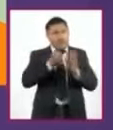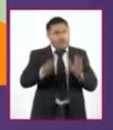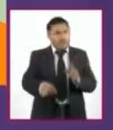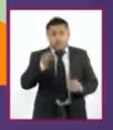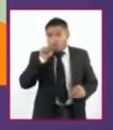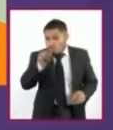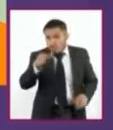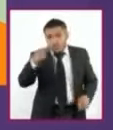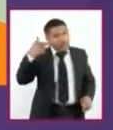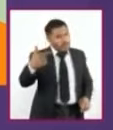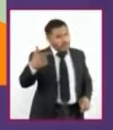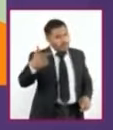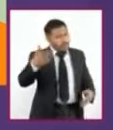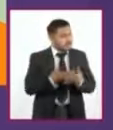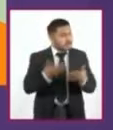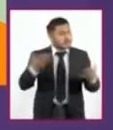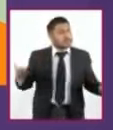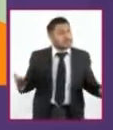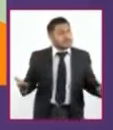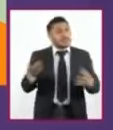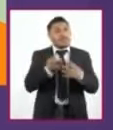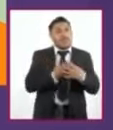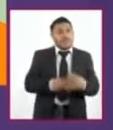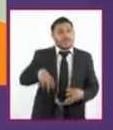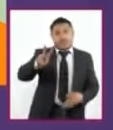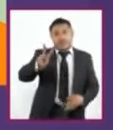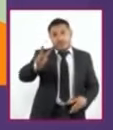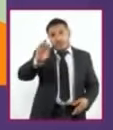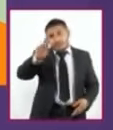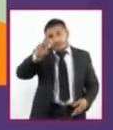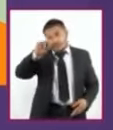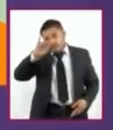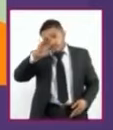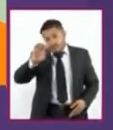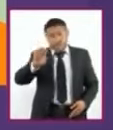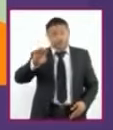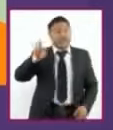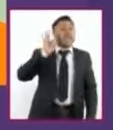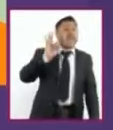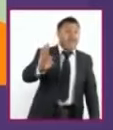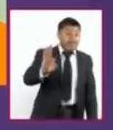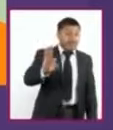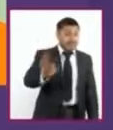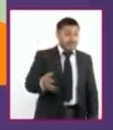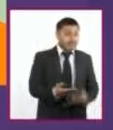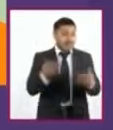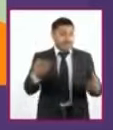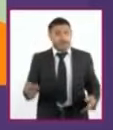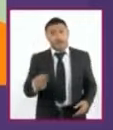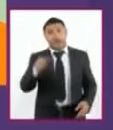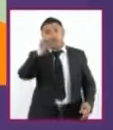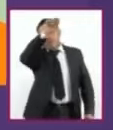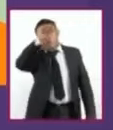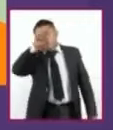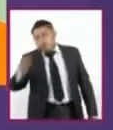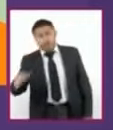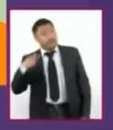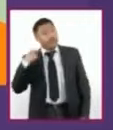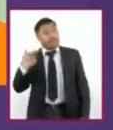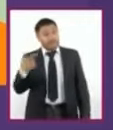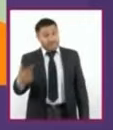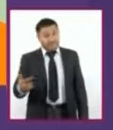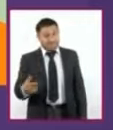G. Comencemos con el vértice F. Tracen un segmento que pase por el punto G, que es nuestro punto